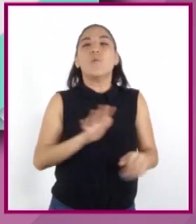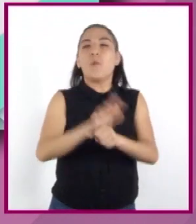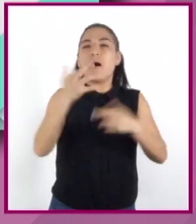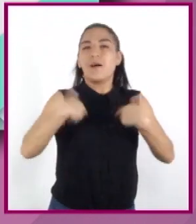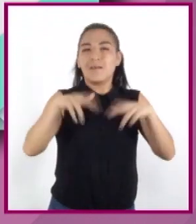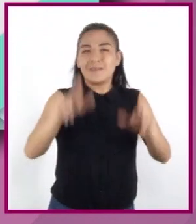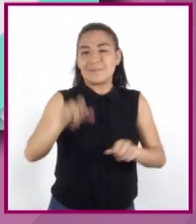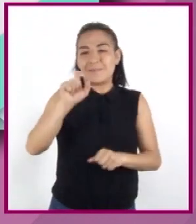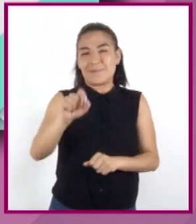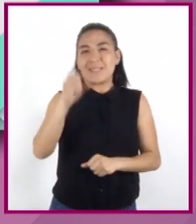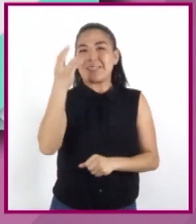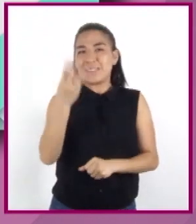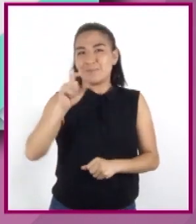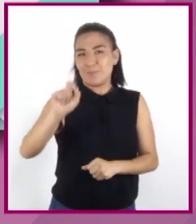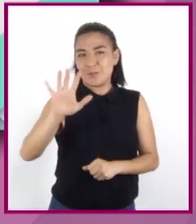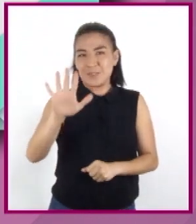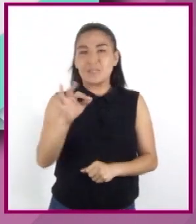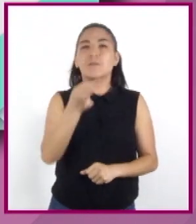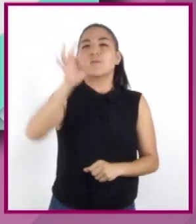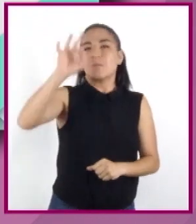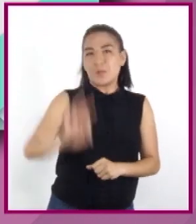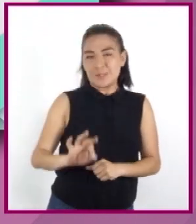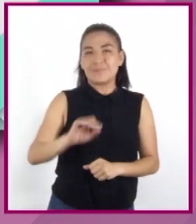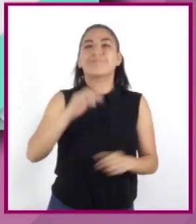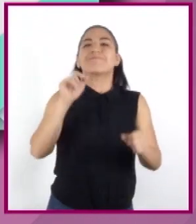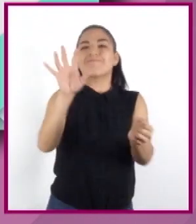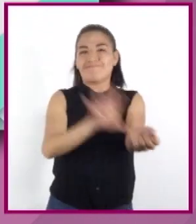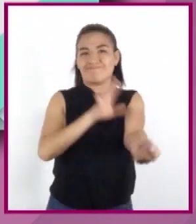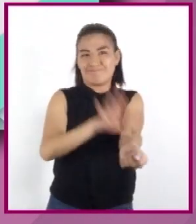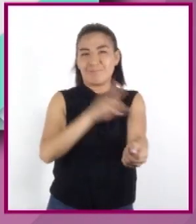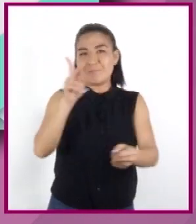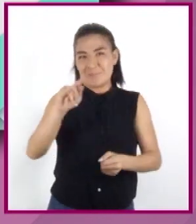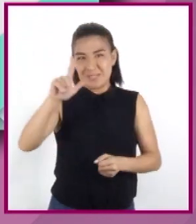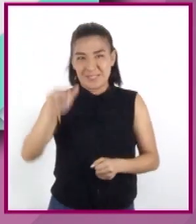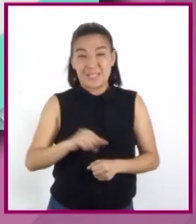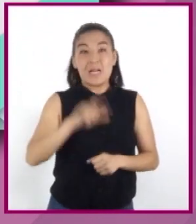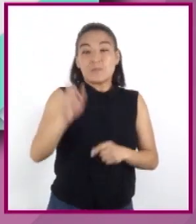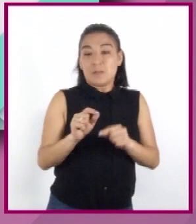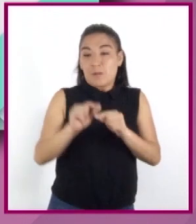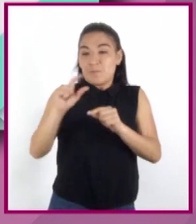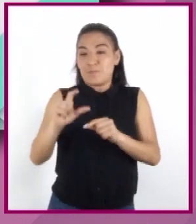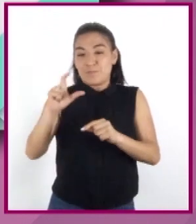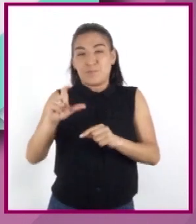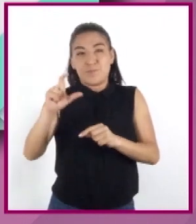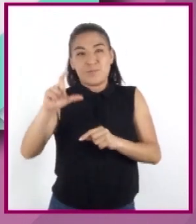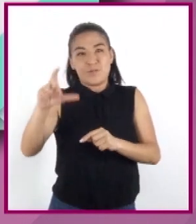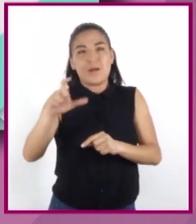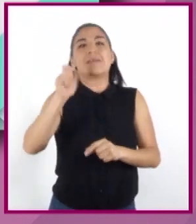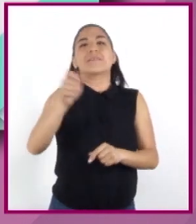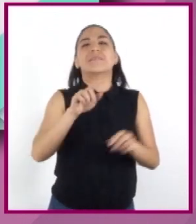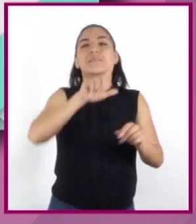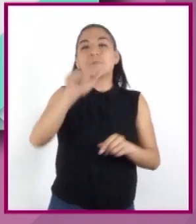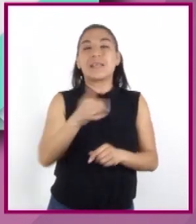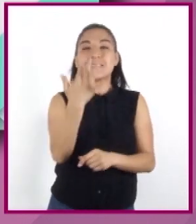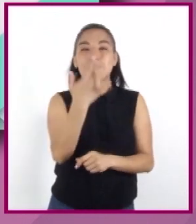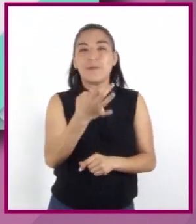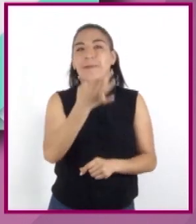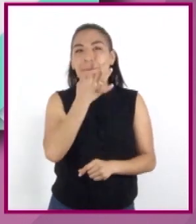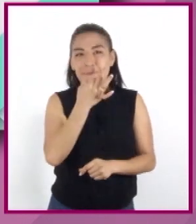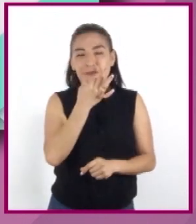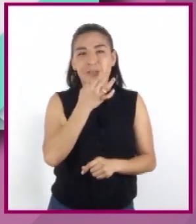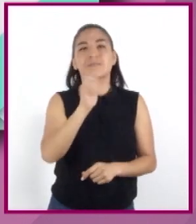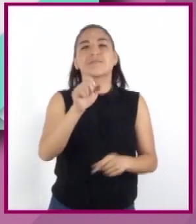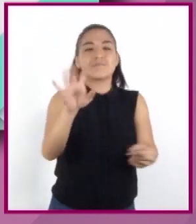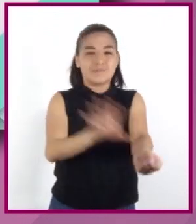a 23.5% de batería, y va aumentando, de manera que llegamos hasta los 50 minutos con